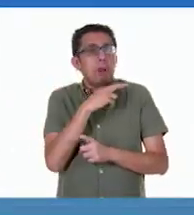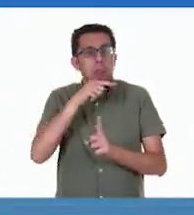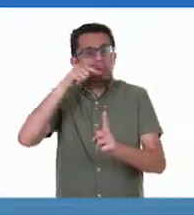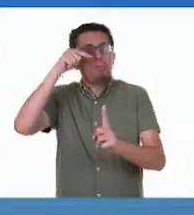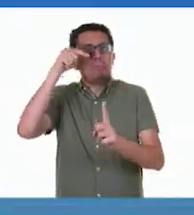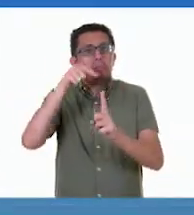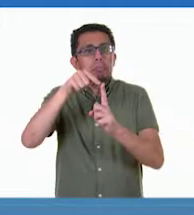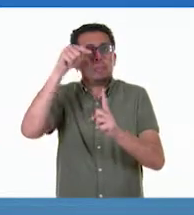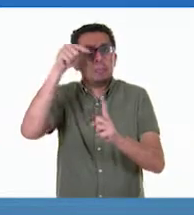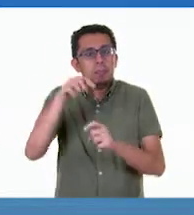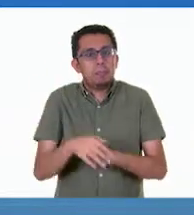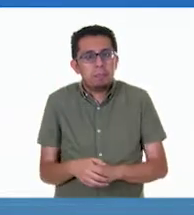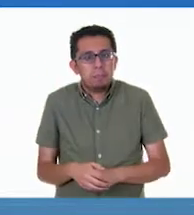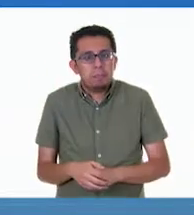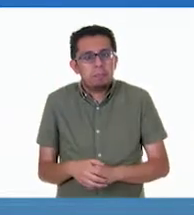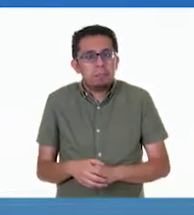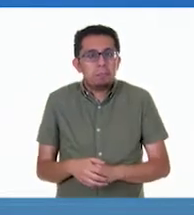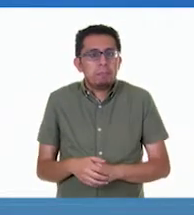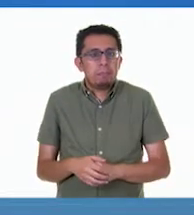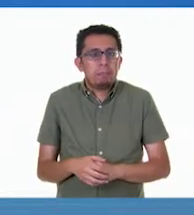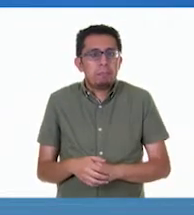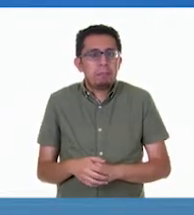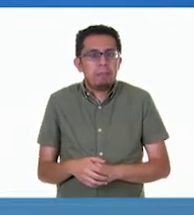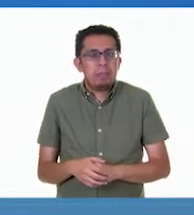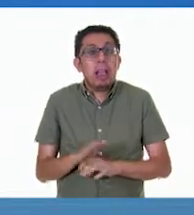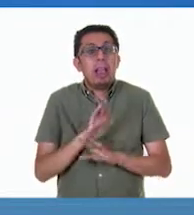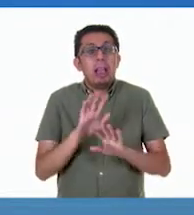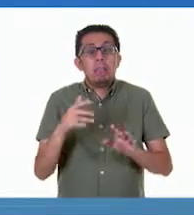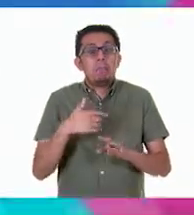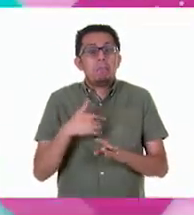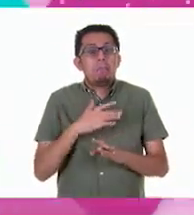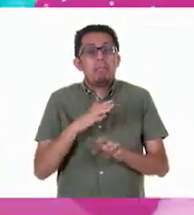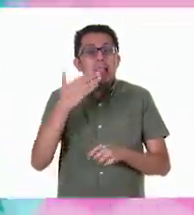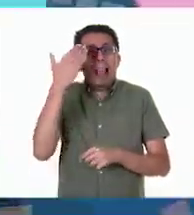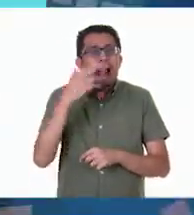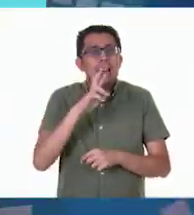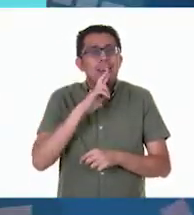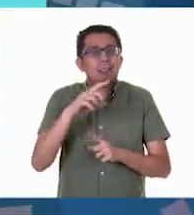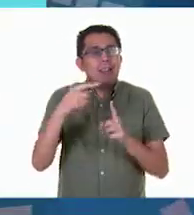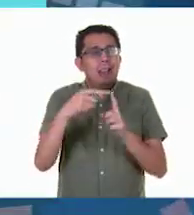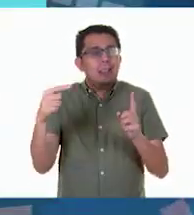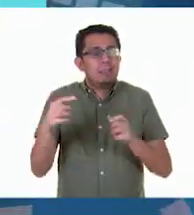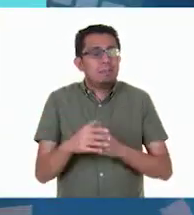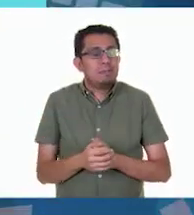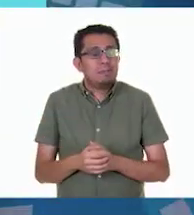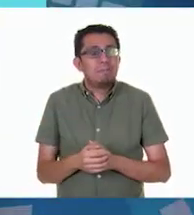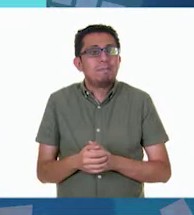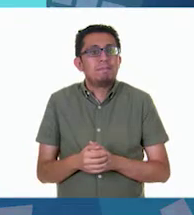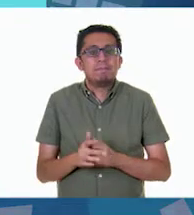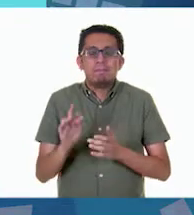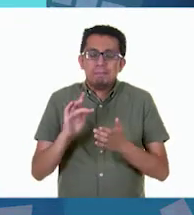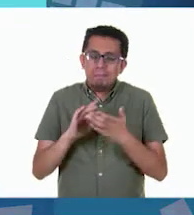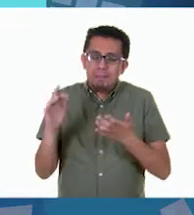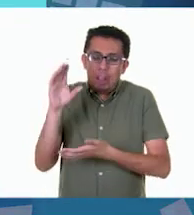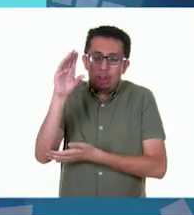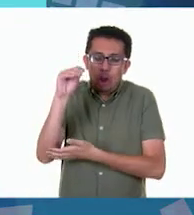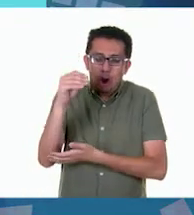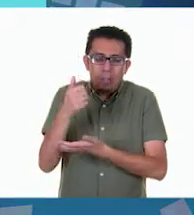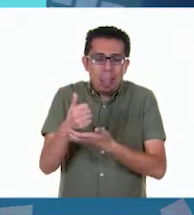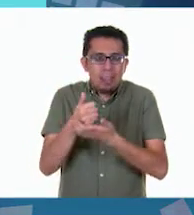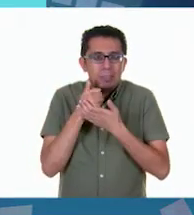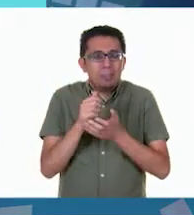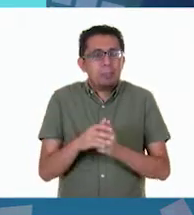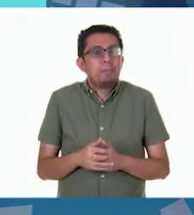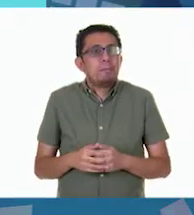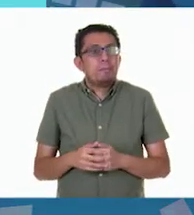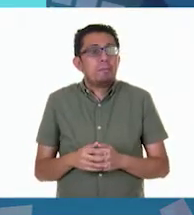precisa! Así que ya te tengo el resultado de las divisiones. Gracias, Tom, por la ayuda.